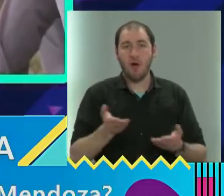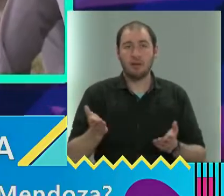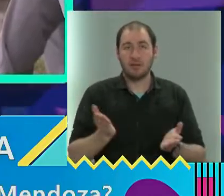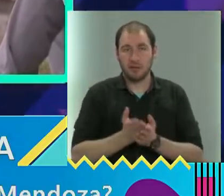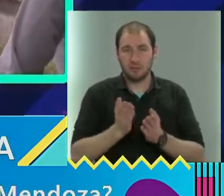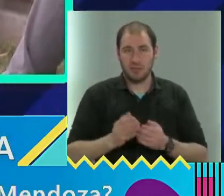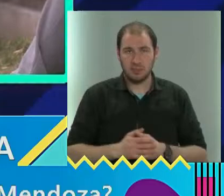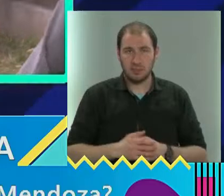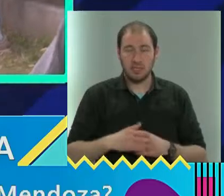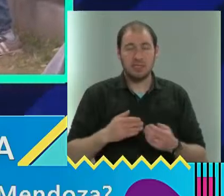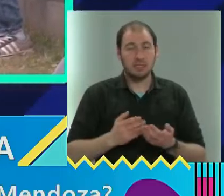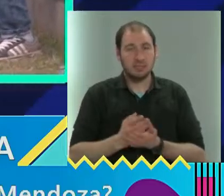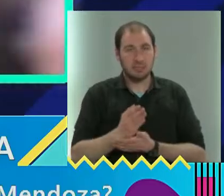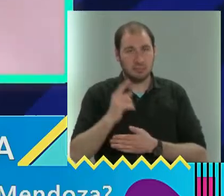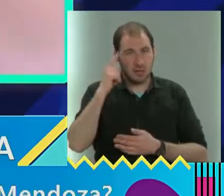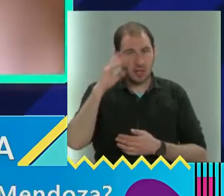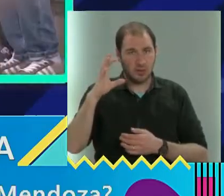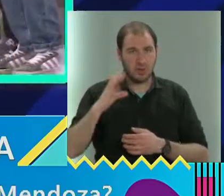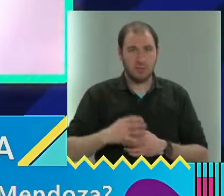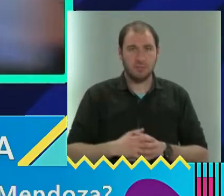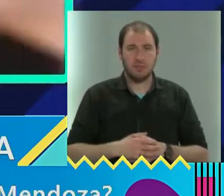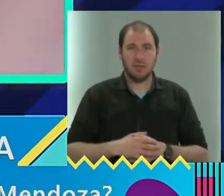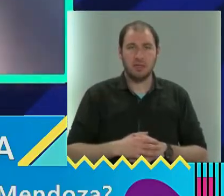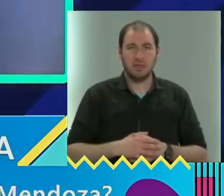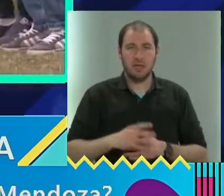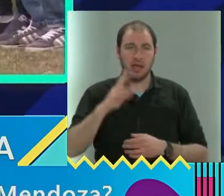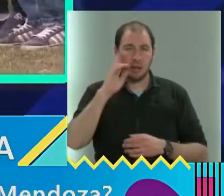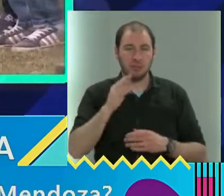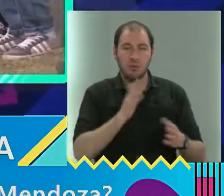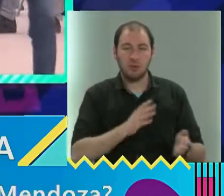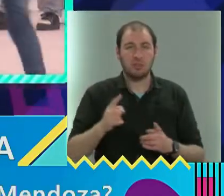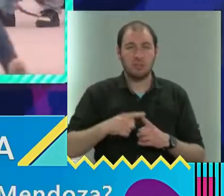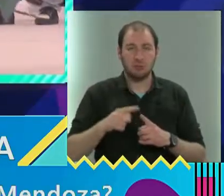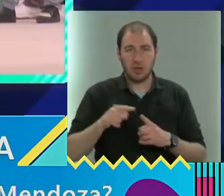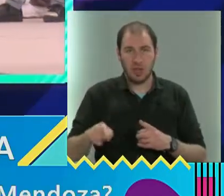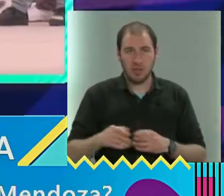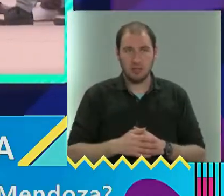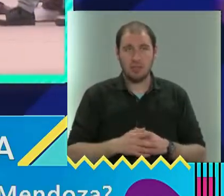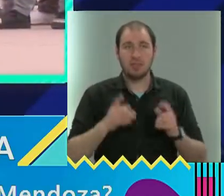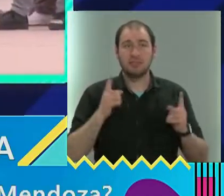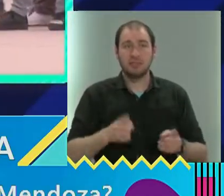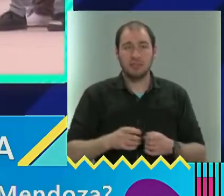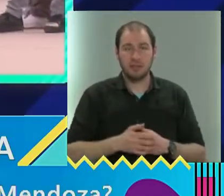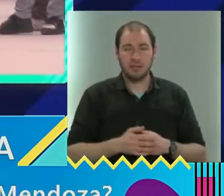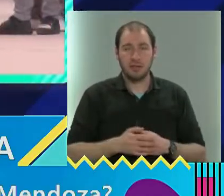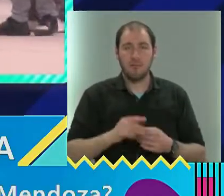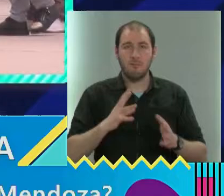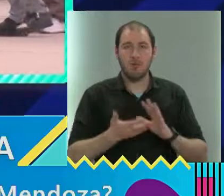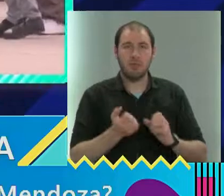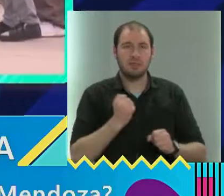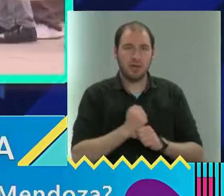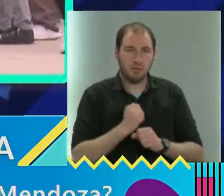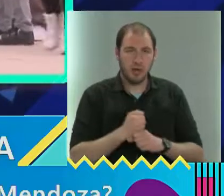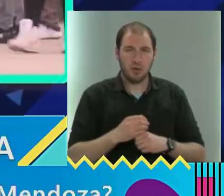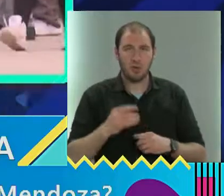académica, siempre teniendo en cuenta el respeto hacia los procesos institucionales y hacia las formas de trabajo,